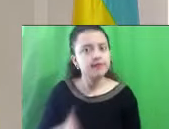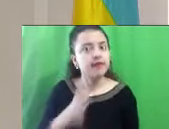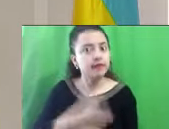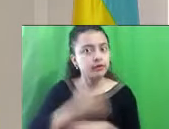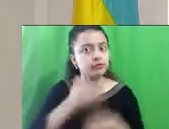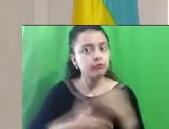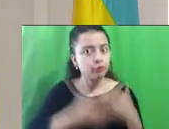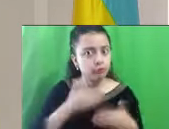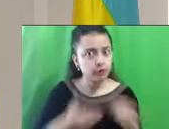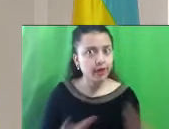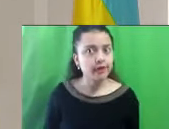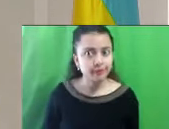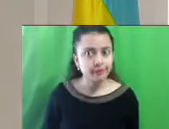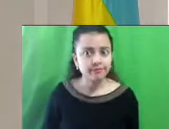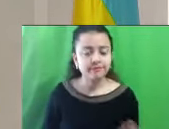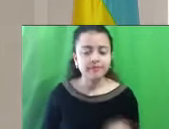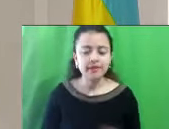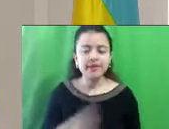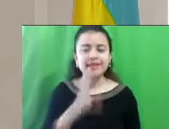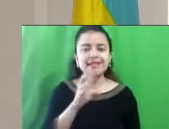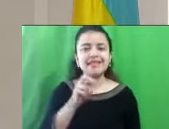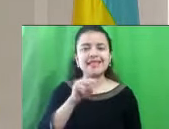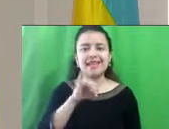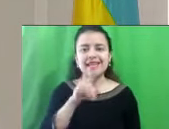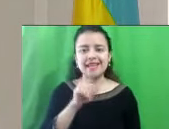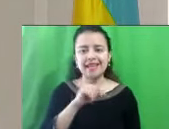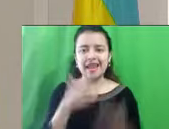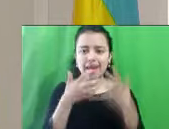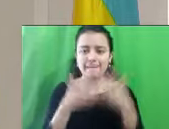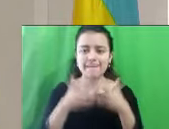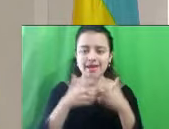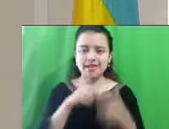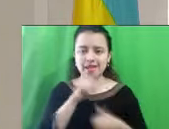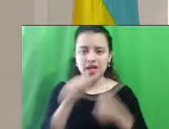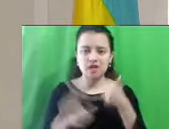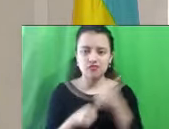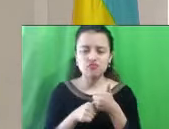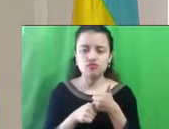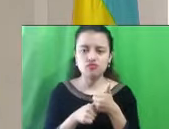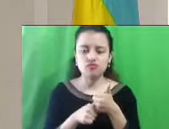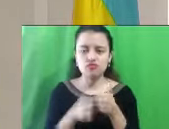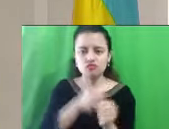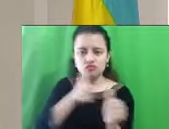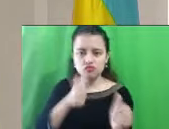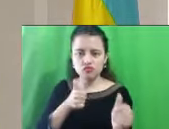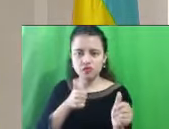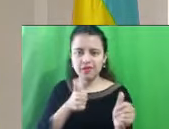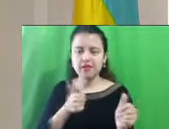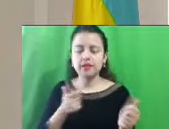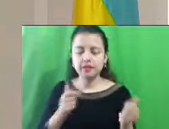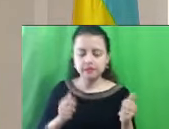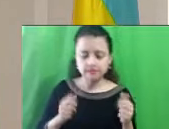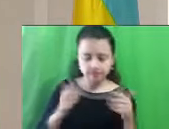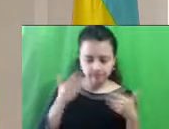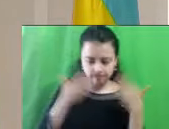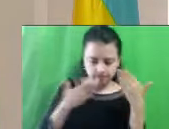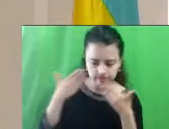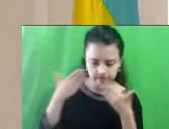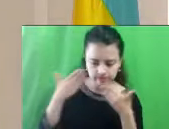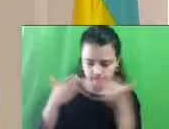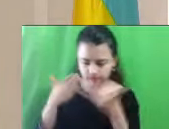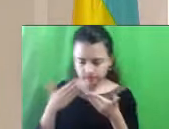la empresa CENIT, que era la propietaria o es la propietaria y una subsidiaria de Ecopetrol manejando estos